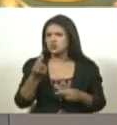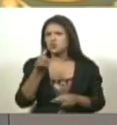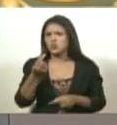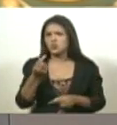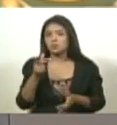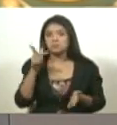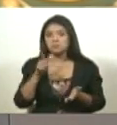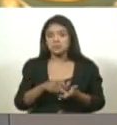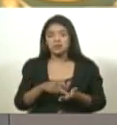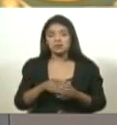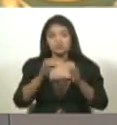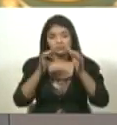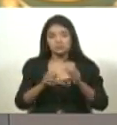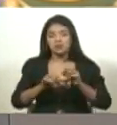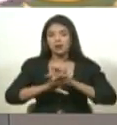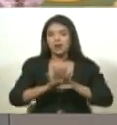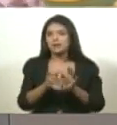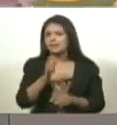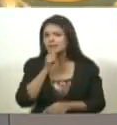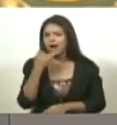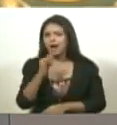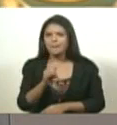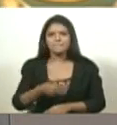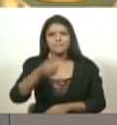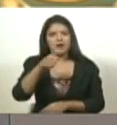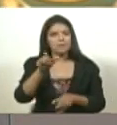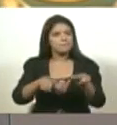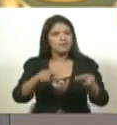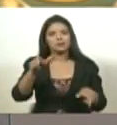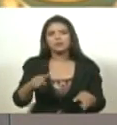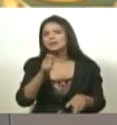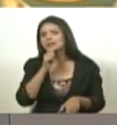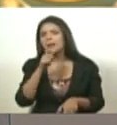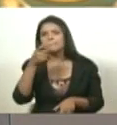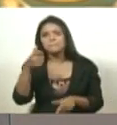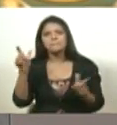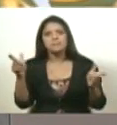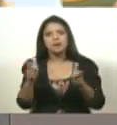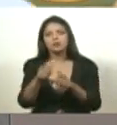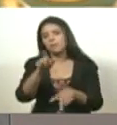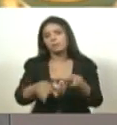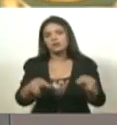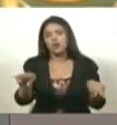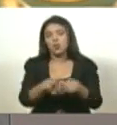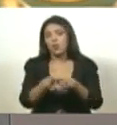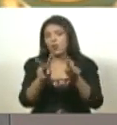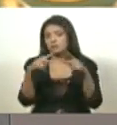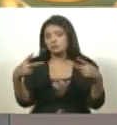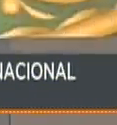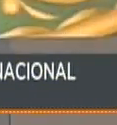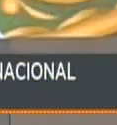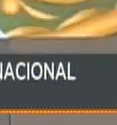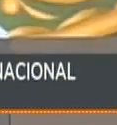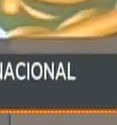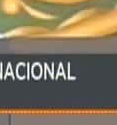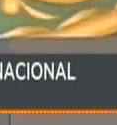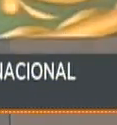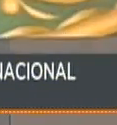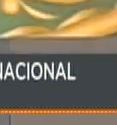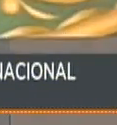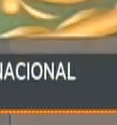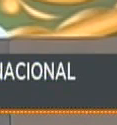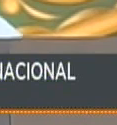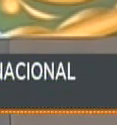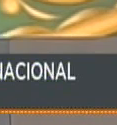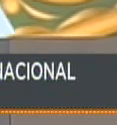ya determinaron quién tiene más gente, quién tiene menos gente. Igual pasa en el Washington Post. Washington Post